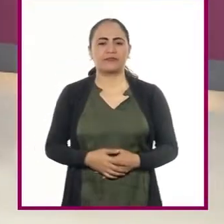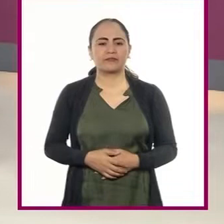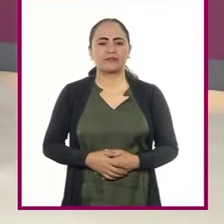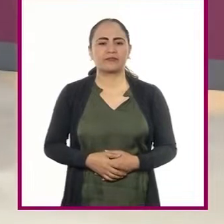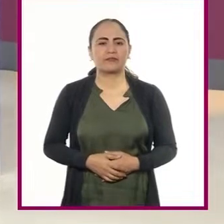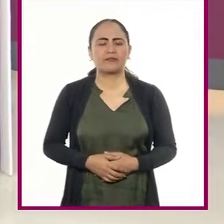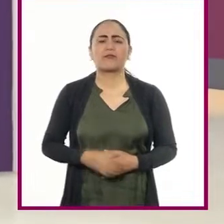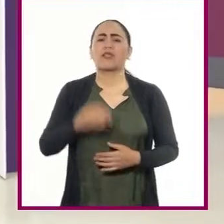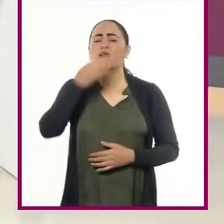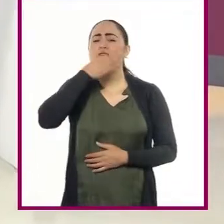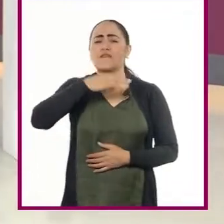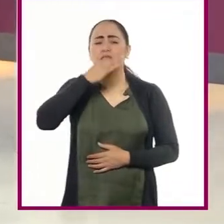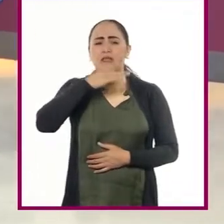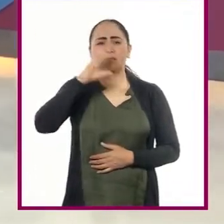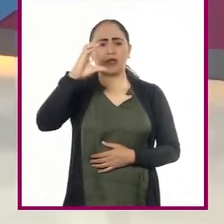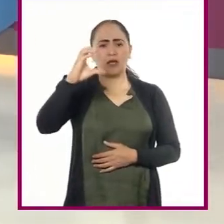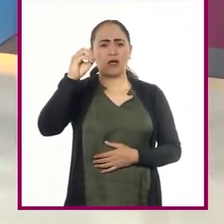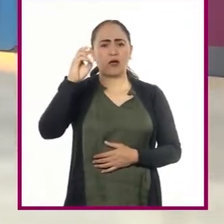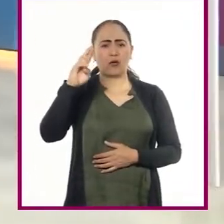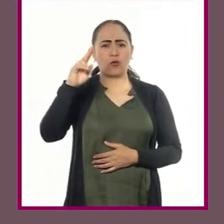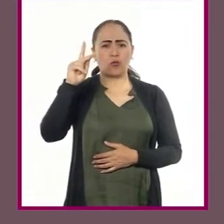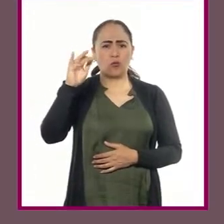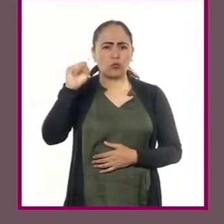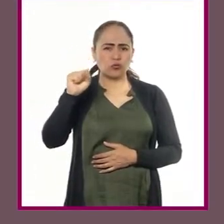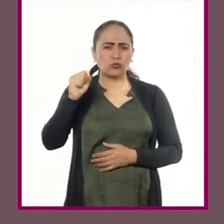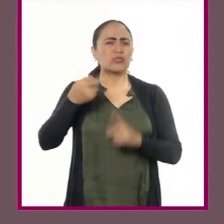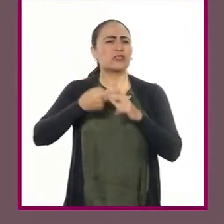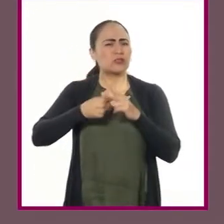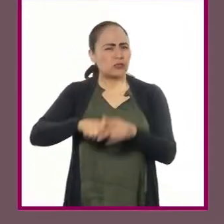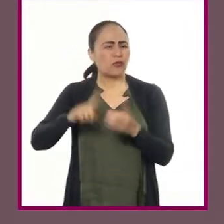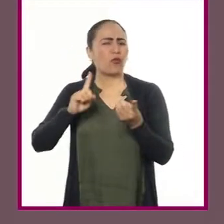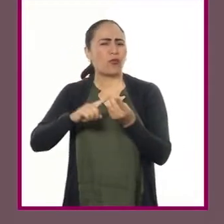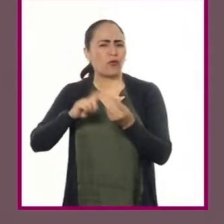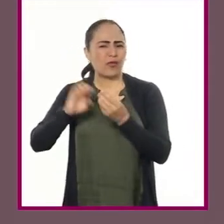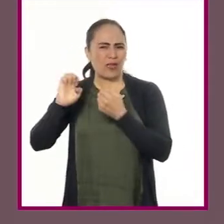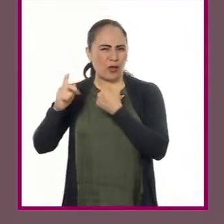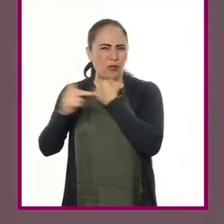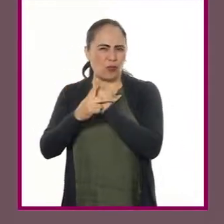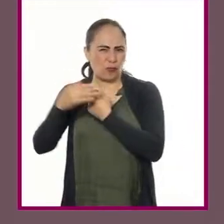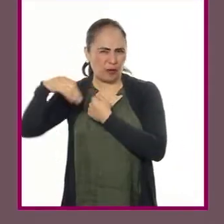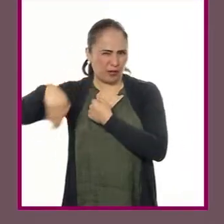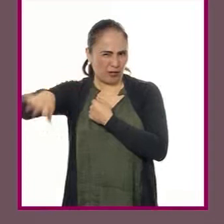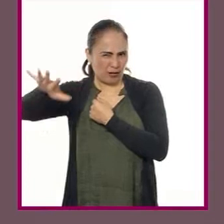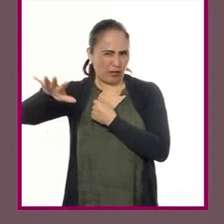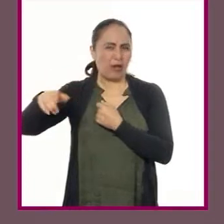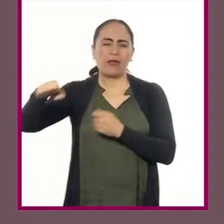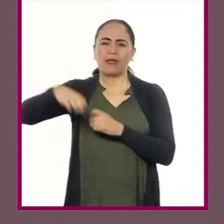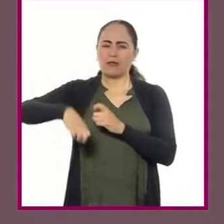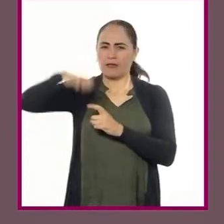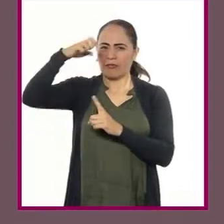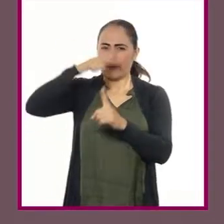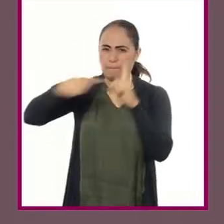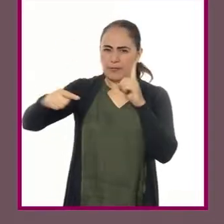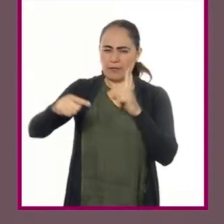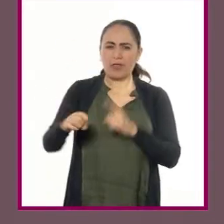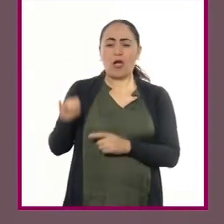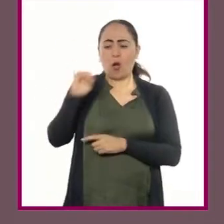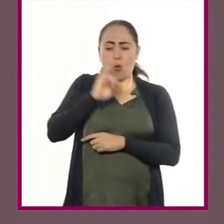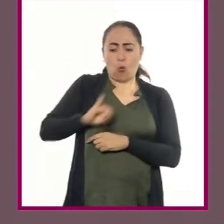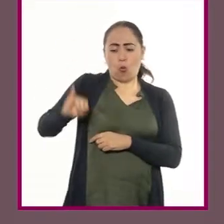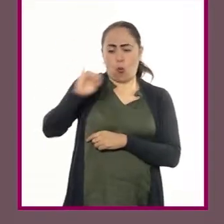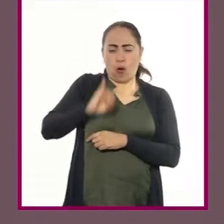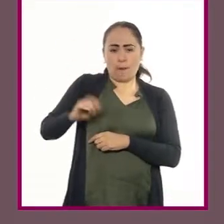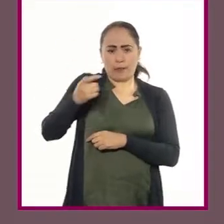fiesta de Corpus Christi se originó en Europa durante la Edad Media y tenía lugar el primer jueves de la octava